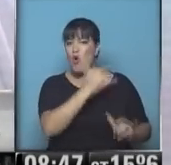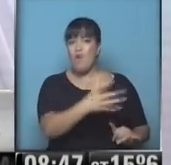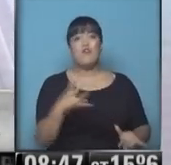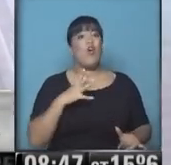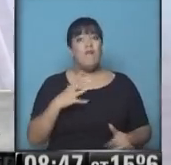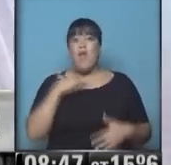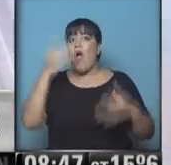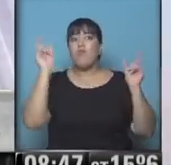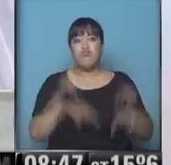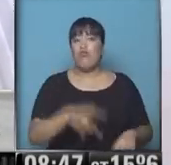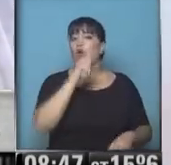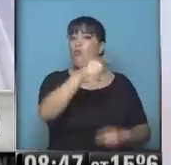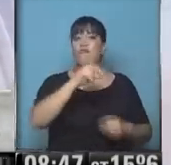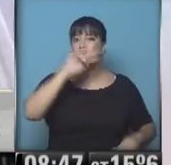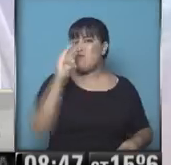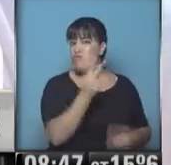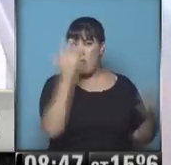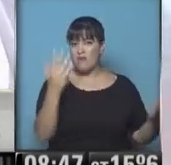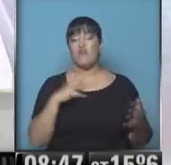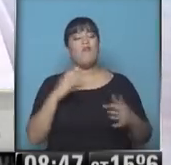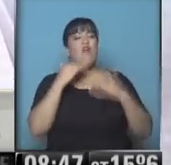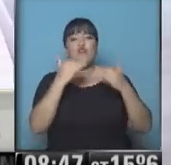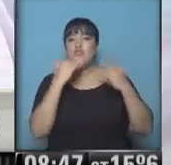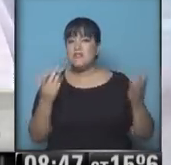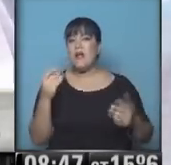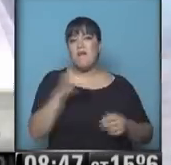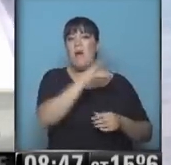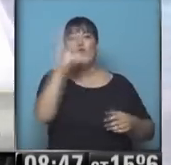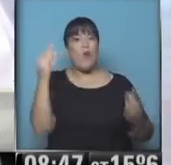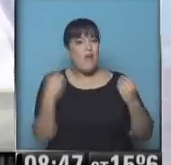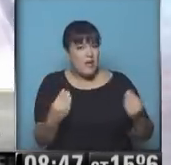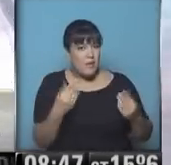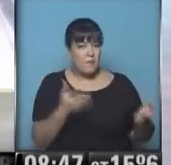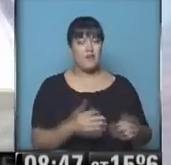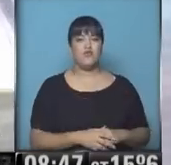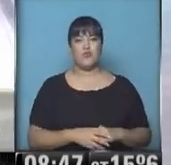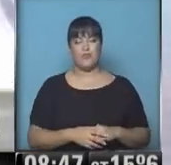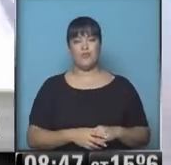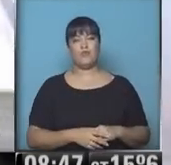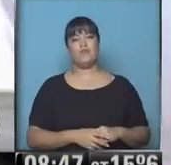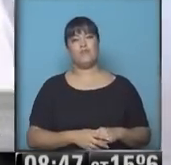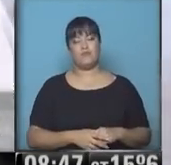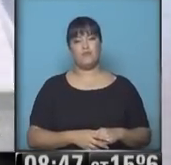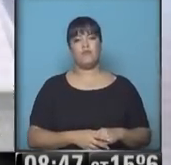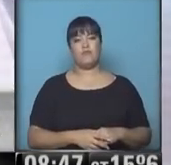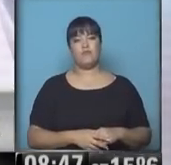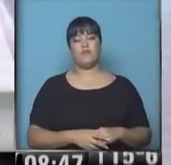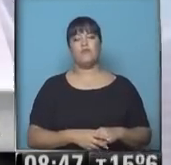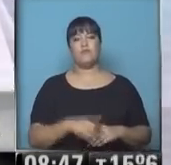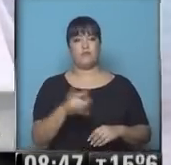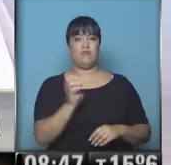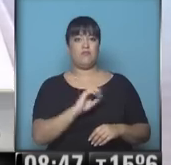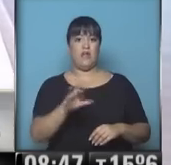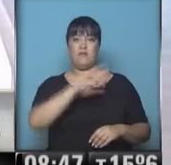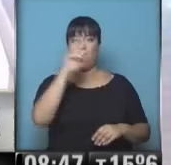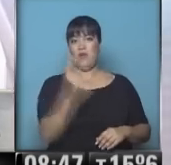inexplicablemente, para saber qué fue lo que pasó en aquella madrugada, en aquella noche, en aquellos días, en aquellos dos o tres días fatales donde perdiera la